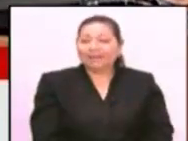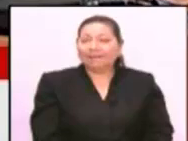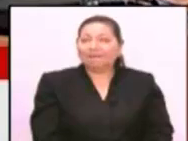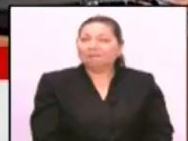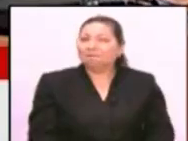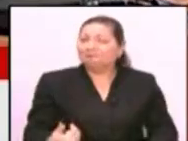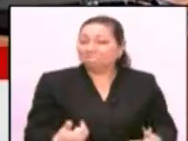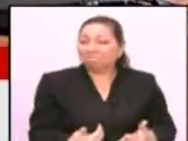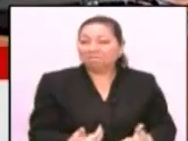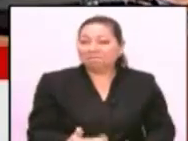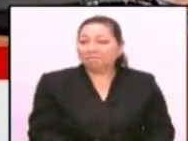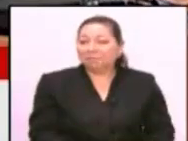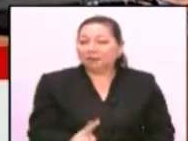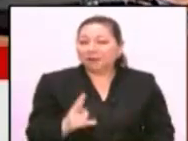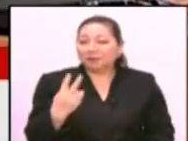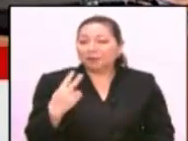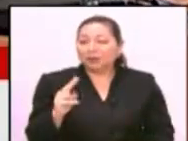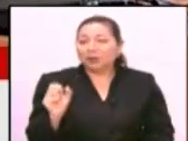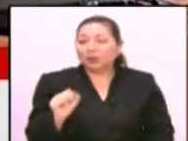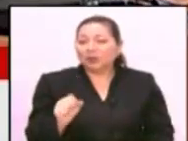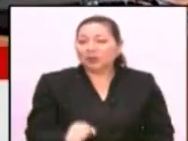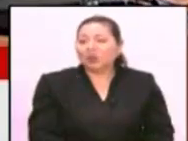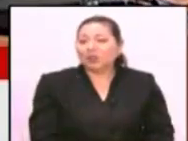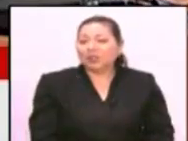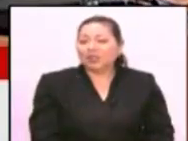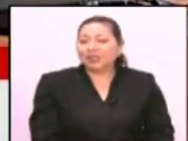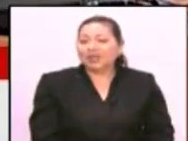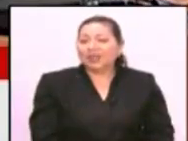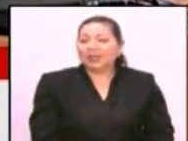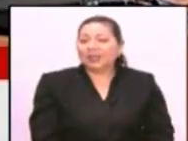con una inversión de casi 2 millones de soles.